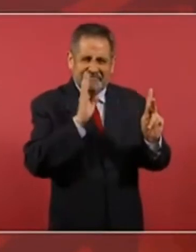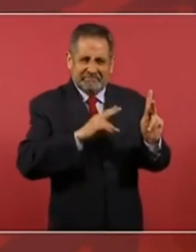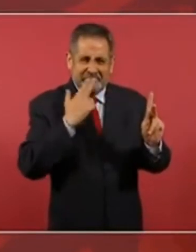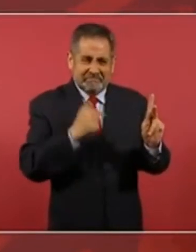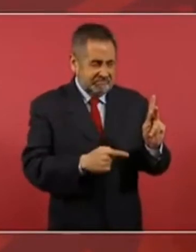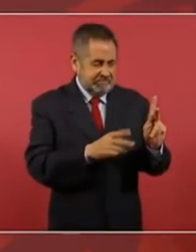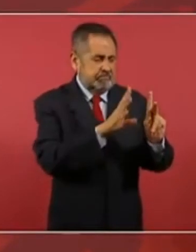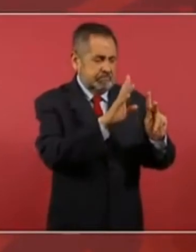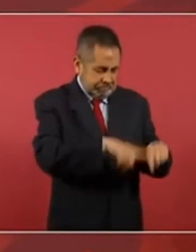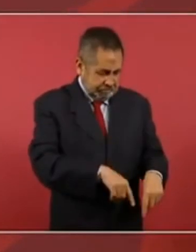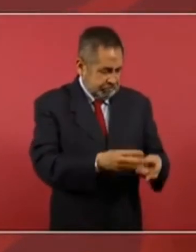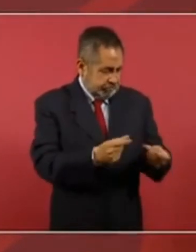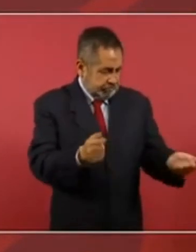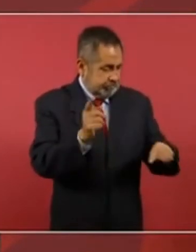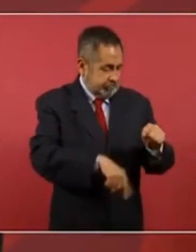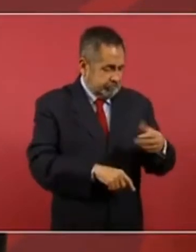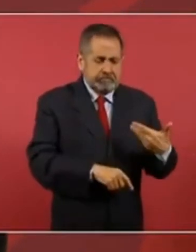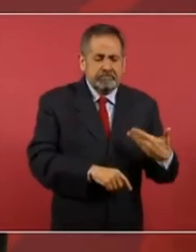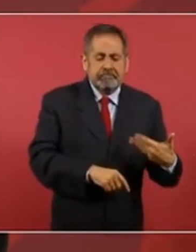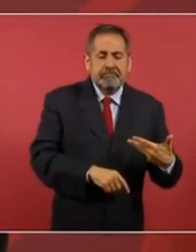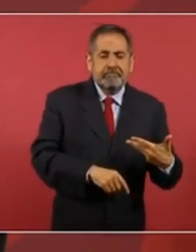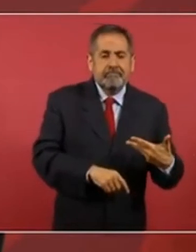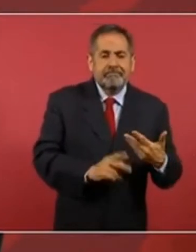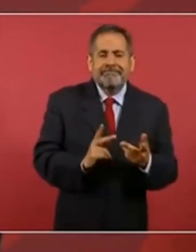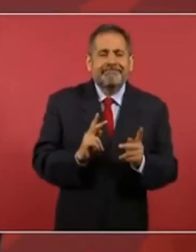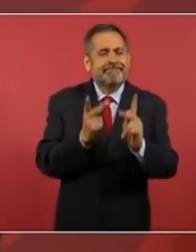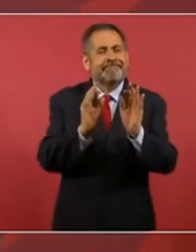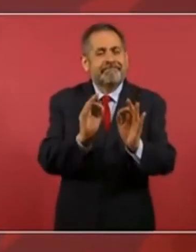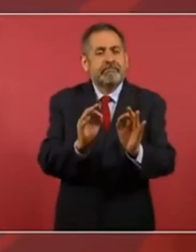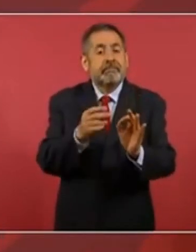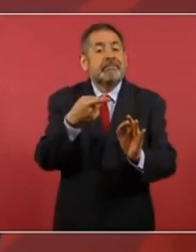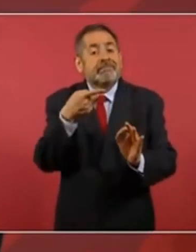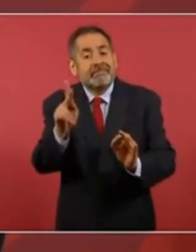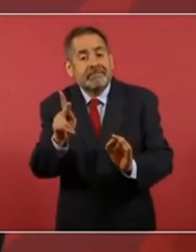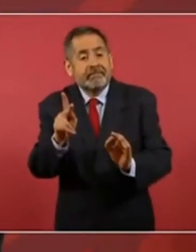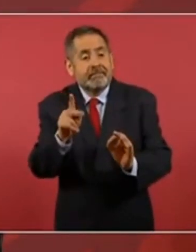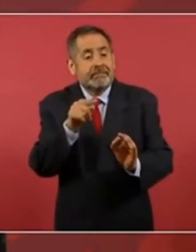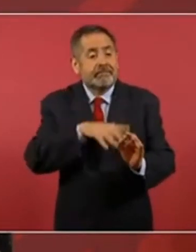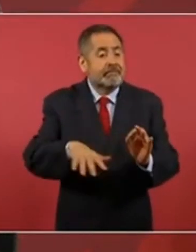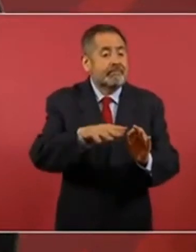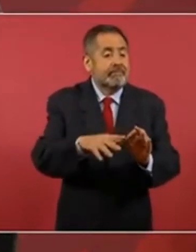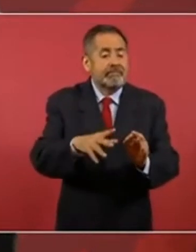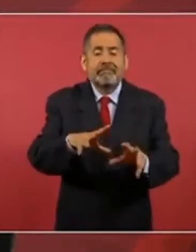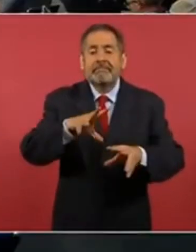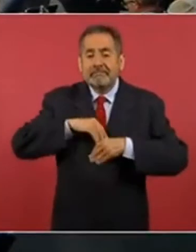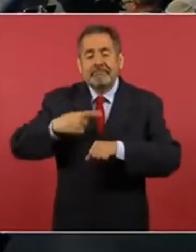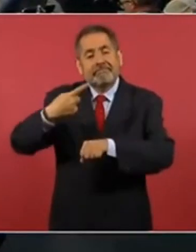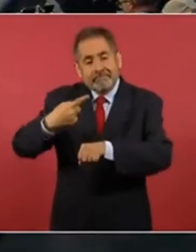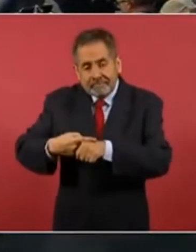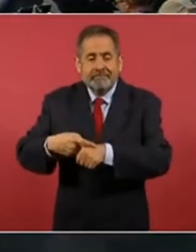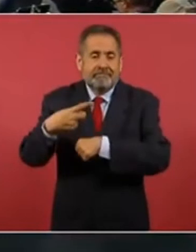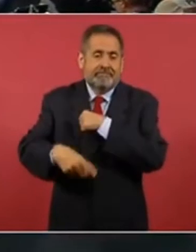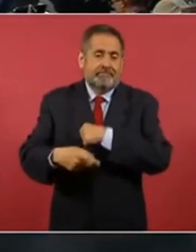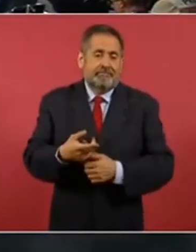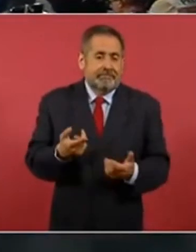pero tiene el inconveniente de que afecta a la salud. Entonces, el CONACYT está haciendo una